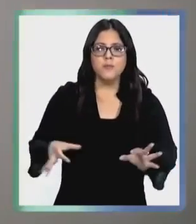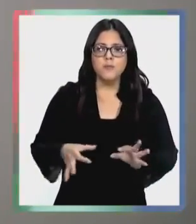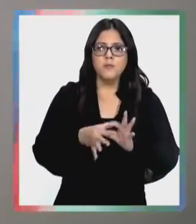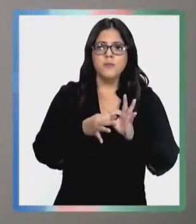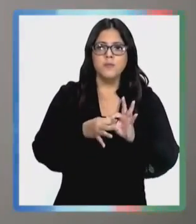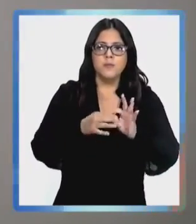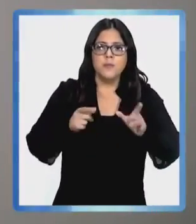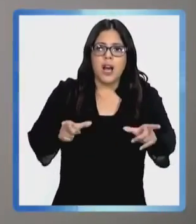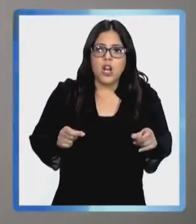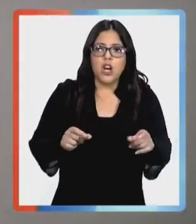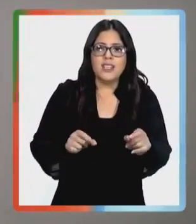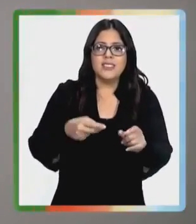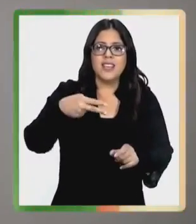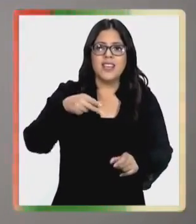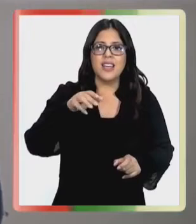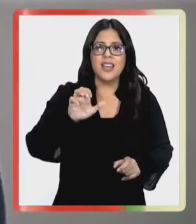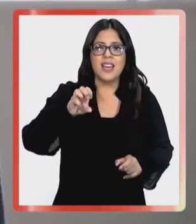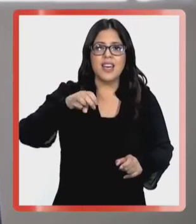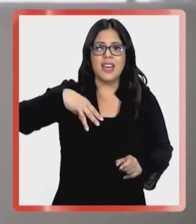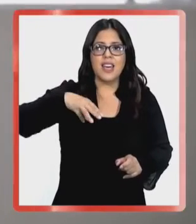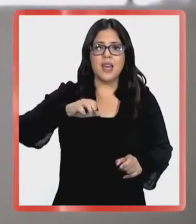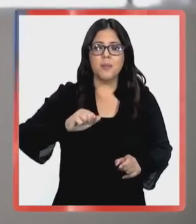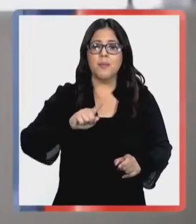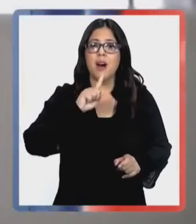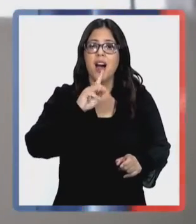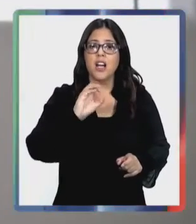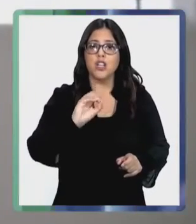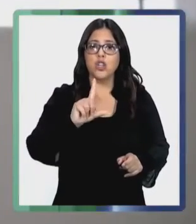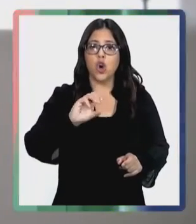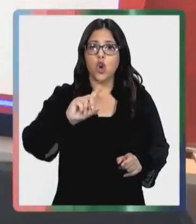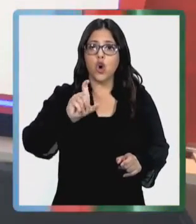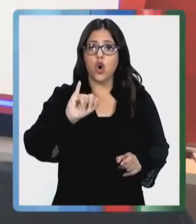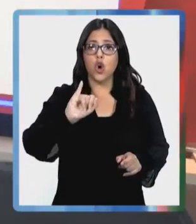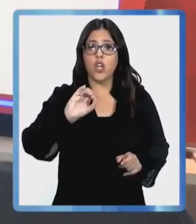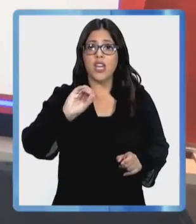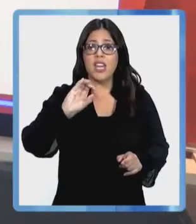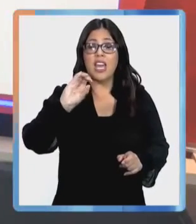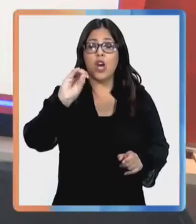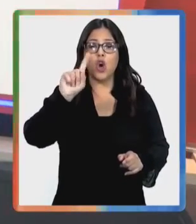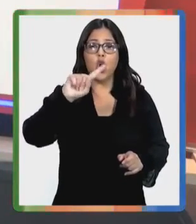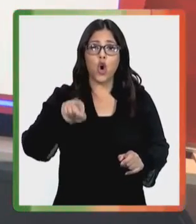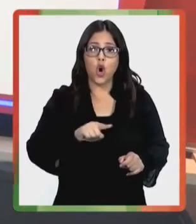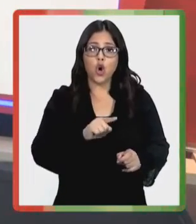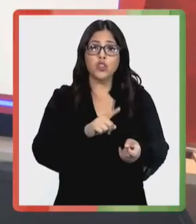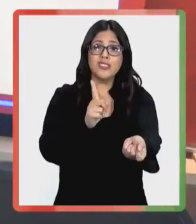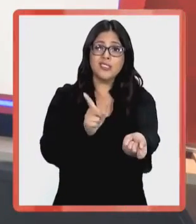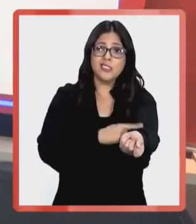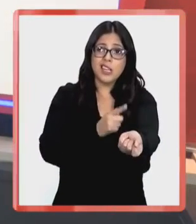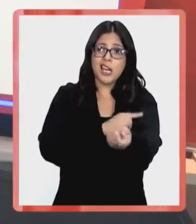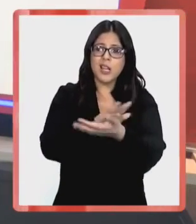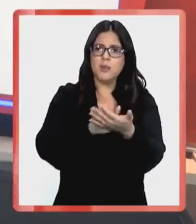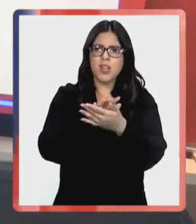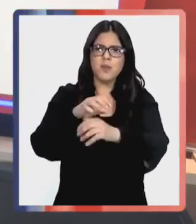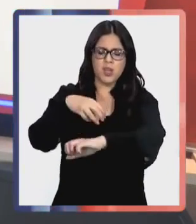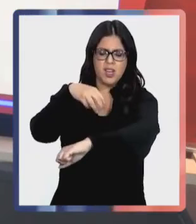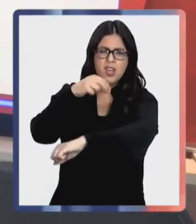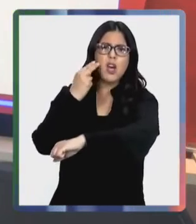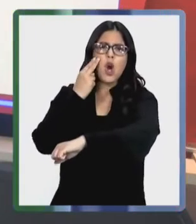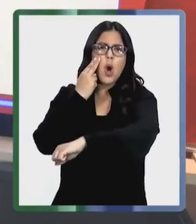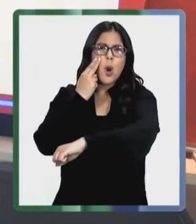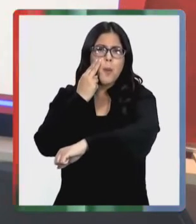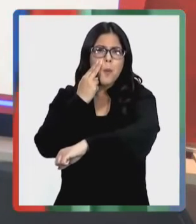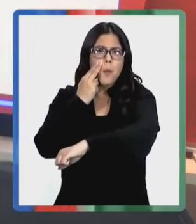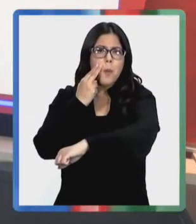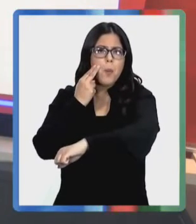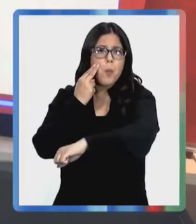a los cánceres hematológicos o de la sangre, como la leucemia, se caracterizan por aparición de moretones que no tienen una